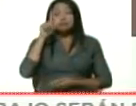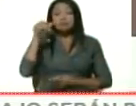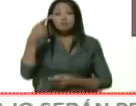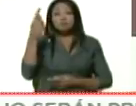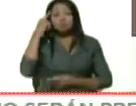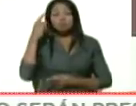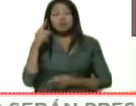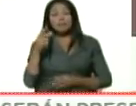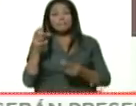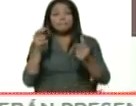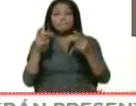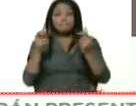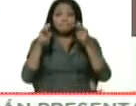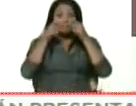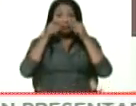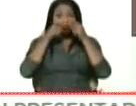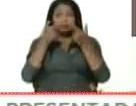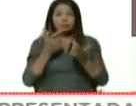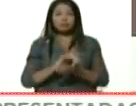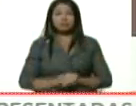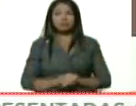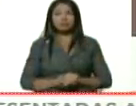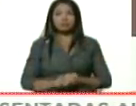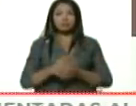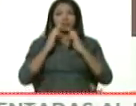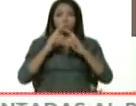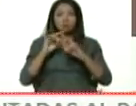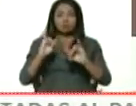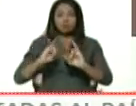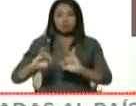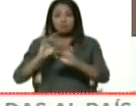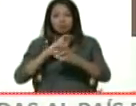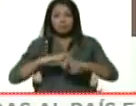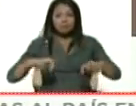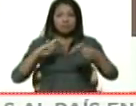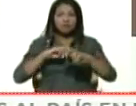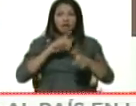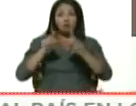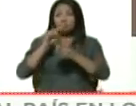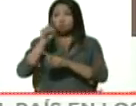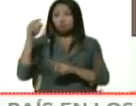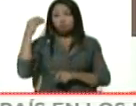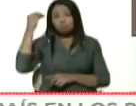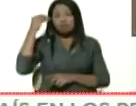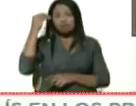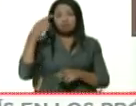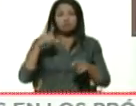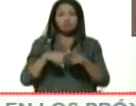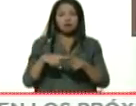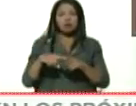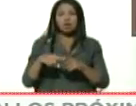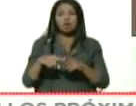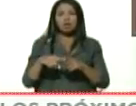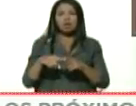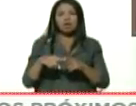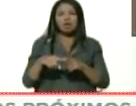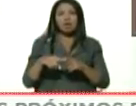días del resultado de estas investigaciones. Algunos analistas en Bogotá